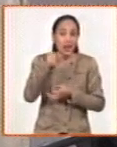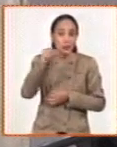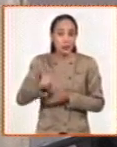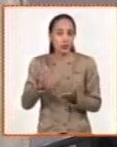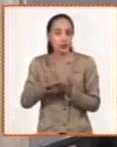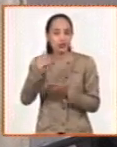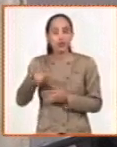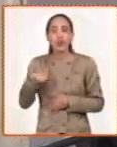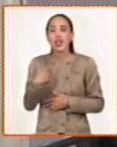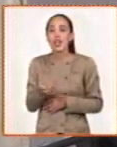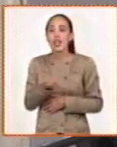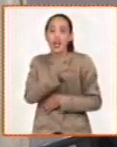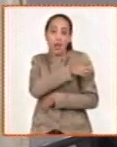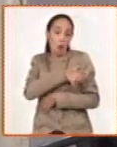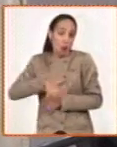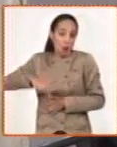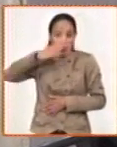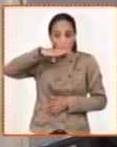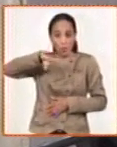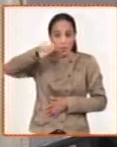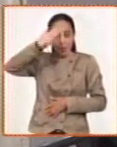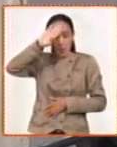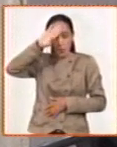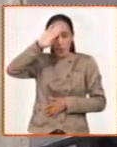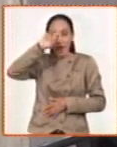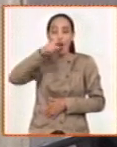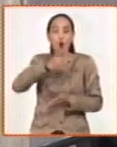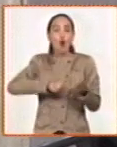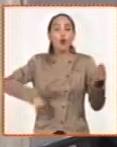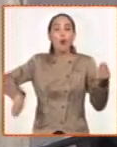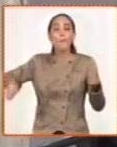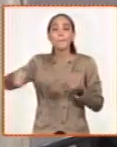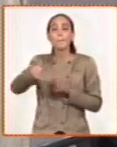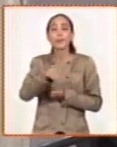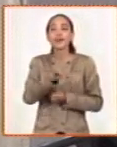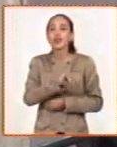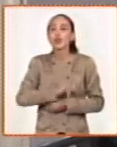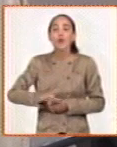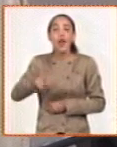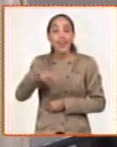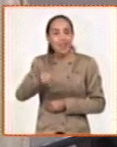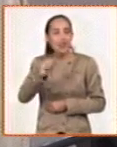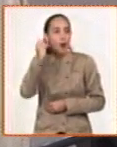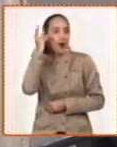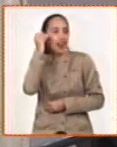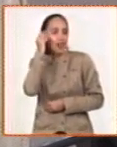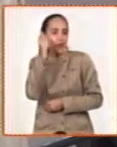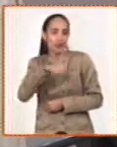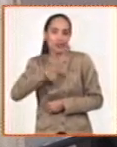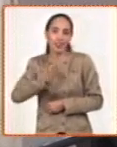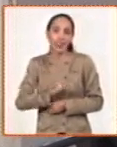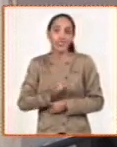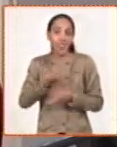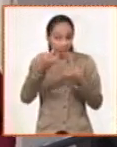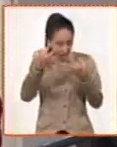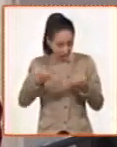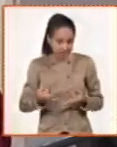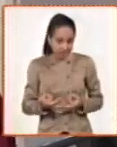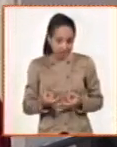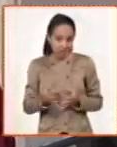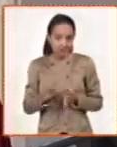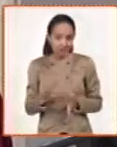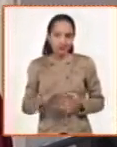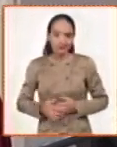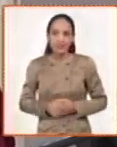pueblo de Cuba realmente en el gran creador. Y tiene que ser así esta y todas